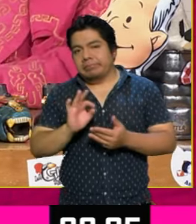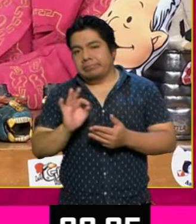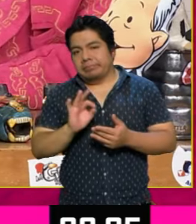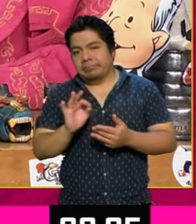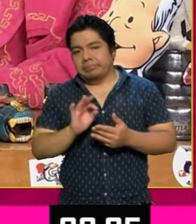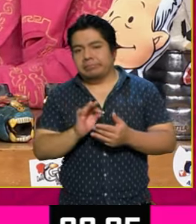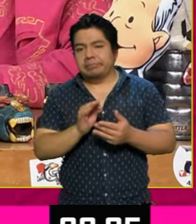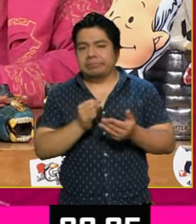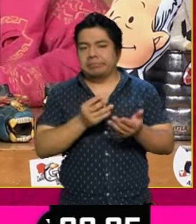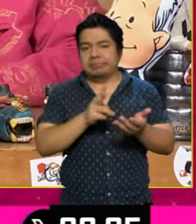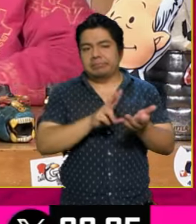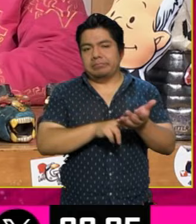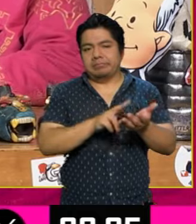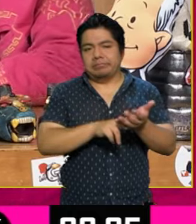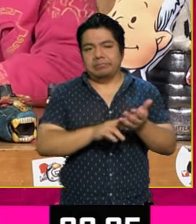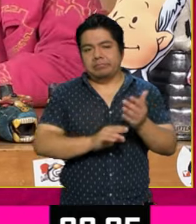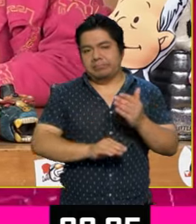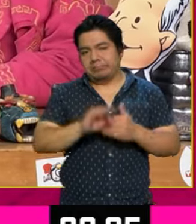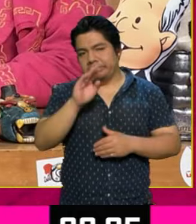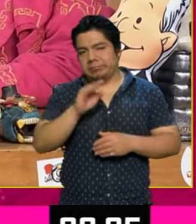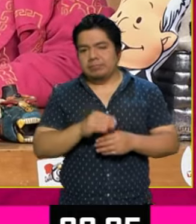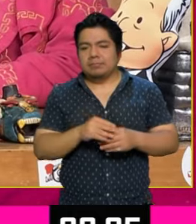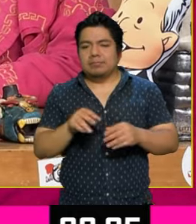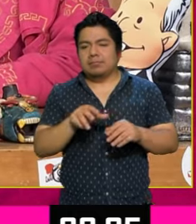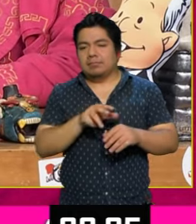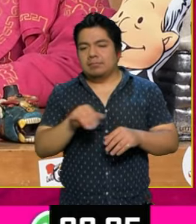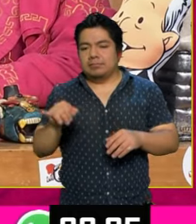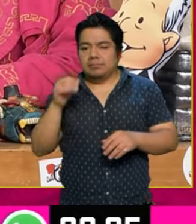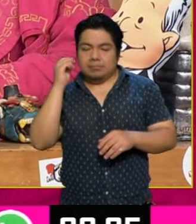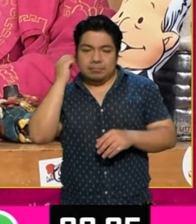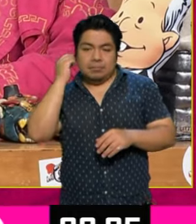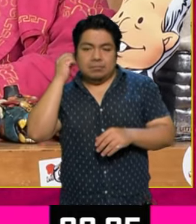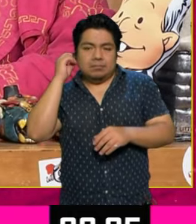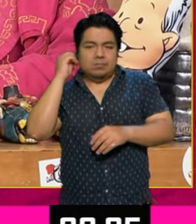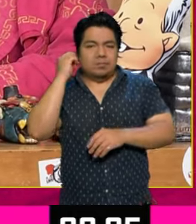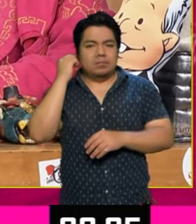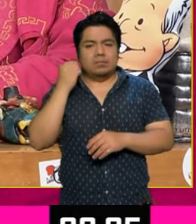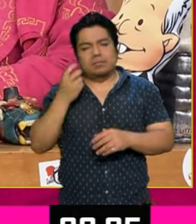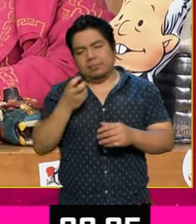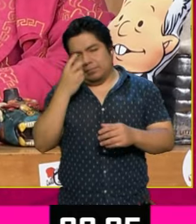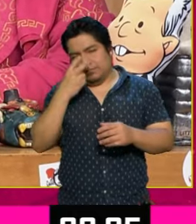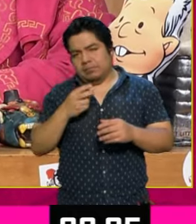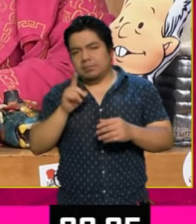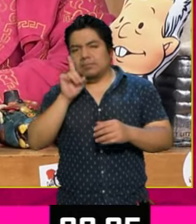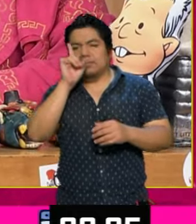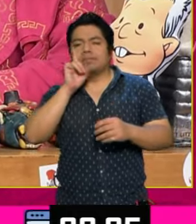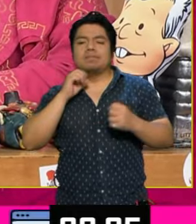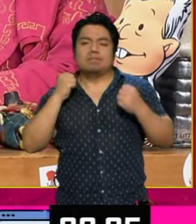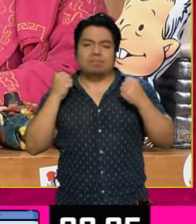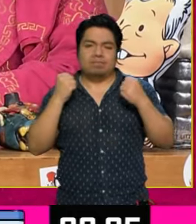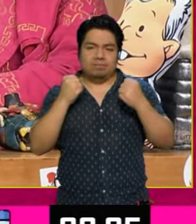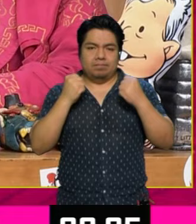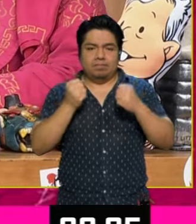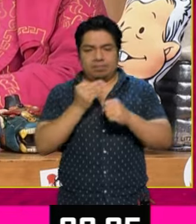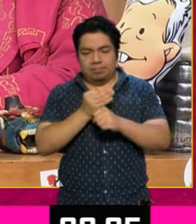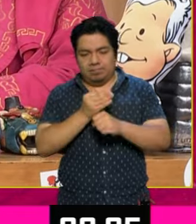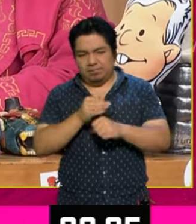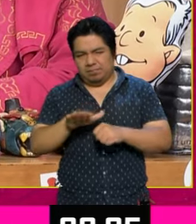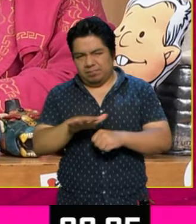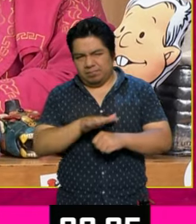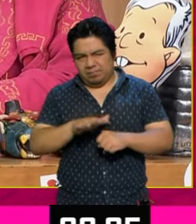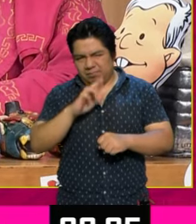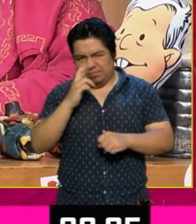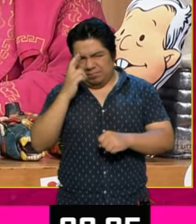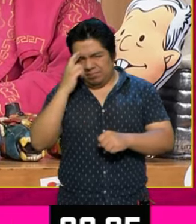la pena va a ser mucho más alta. Así se maneja. Es uno de los pilares feministas que se persiguen ahora en ese evento que le dieron